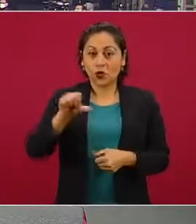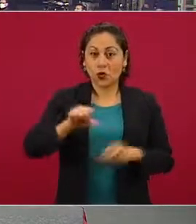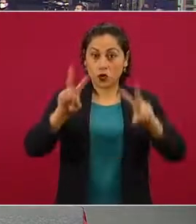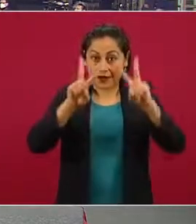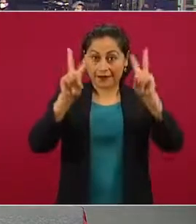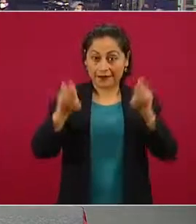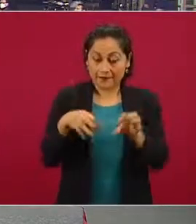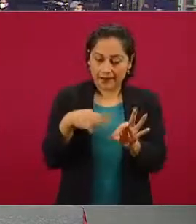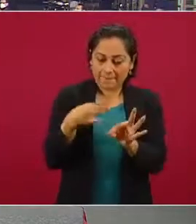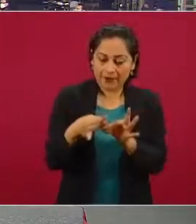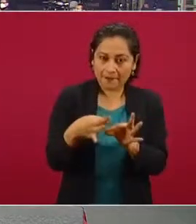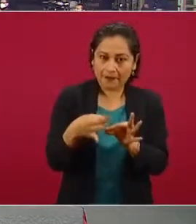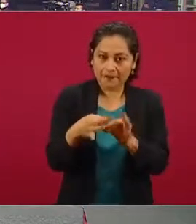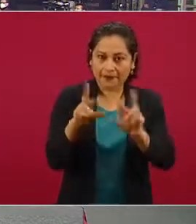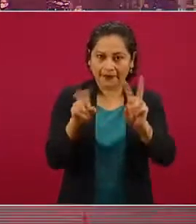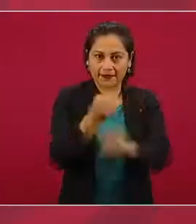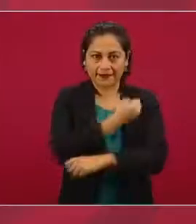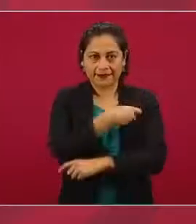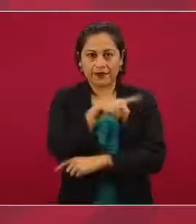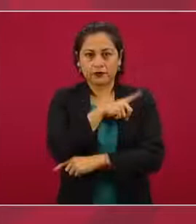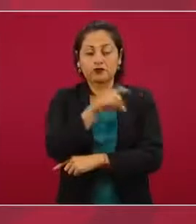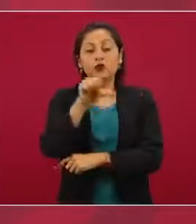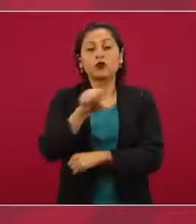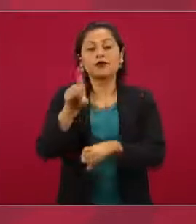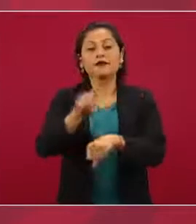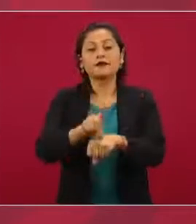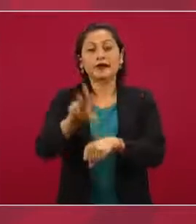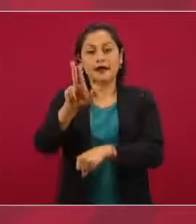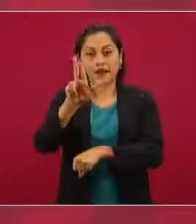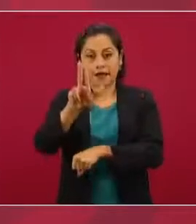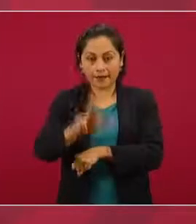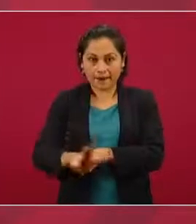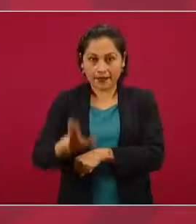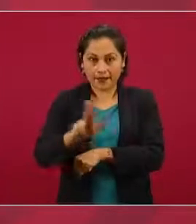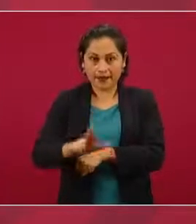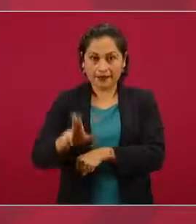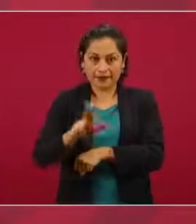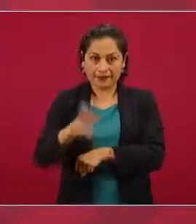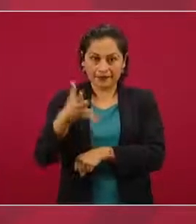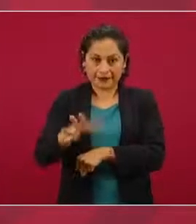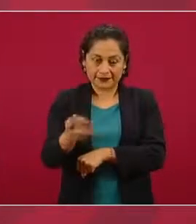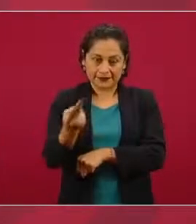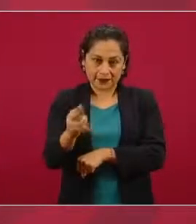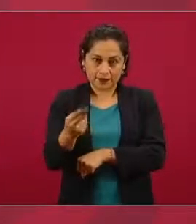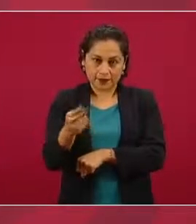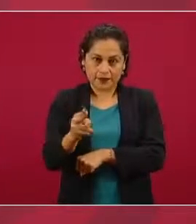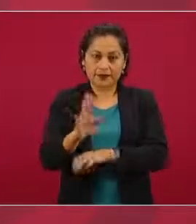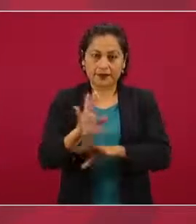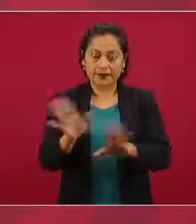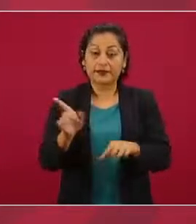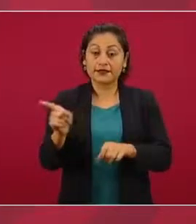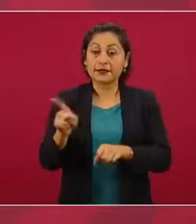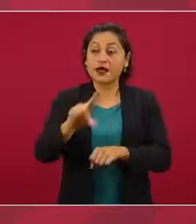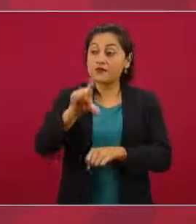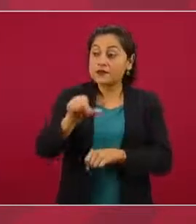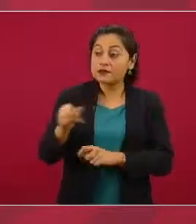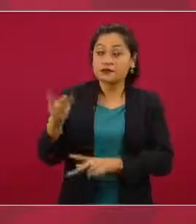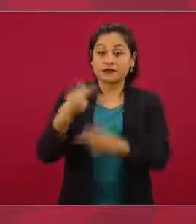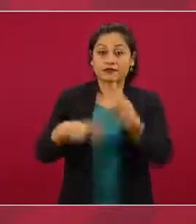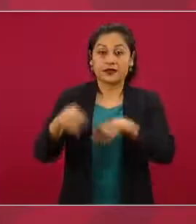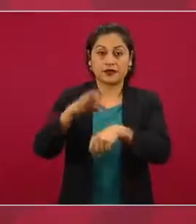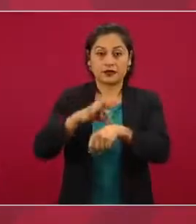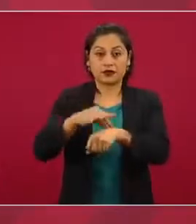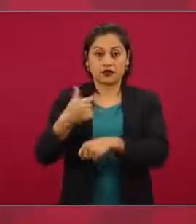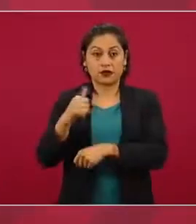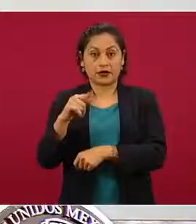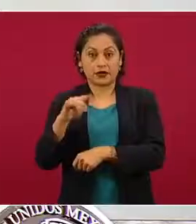de la salud, hoy martes 10 de noviembre. Como ya anunció el presidente, el doctor Hugo López-Gatell les dará actualización